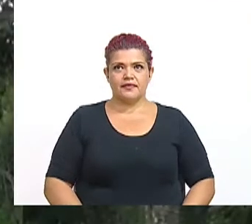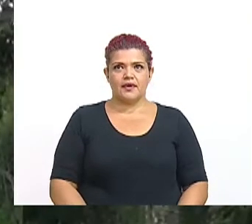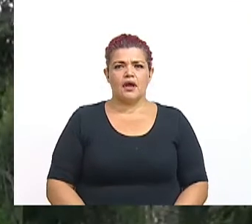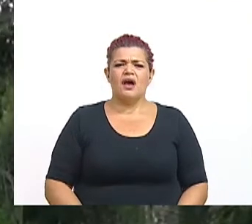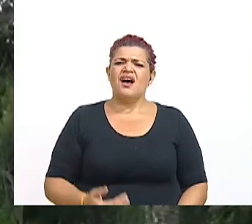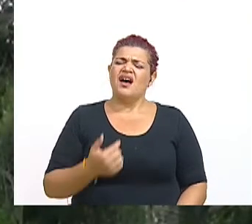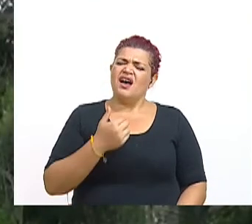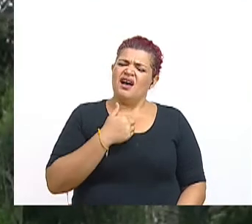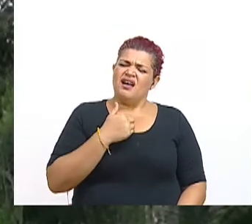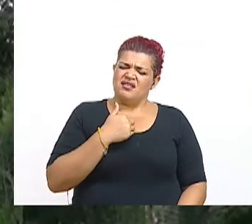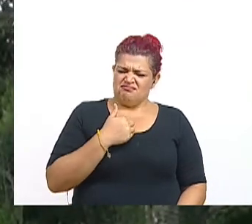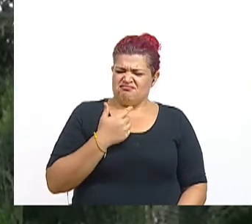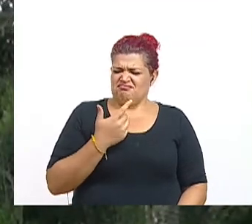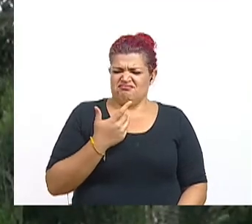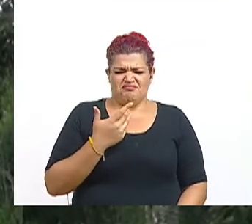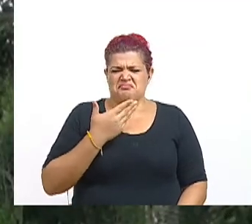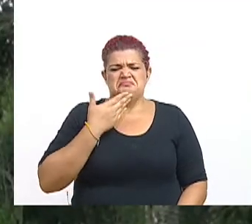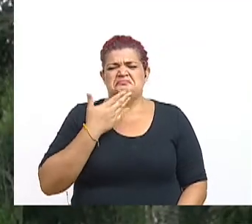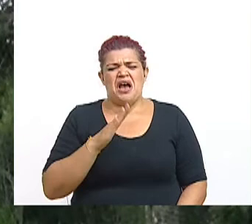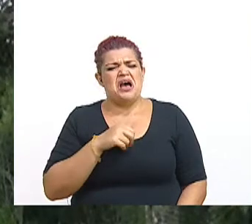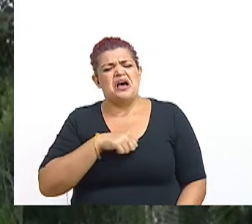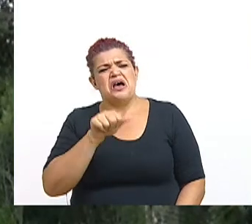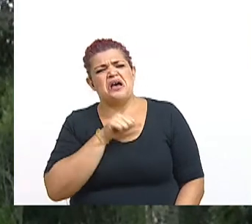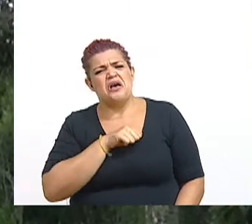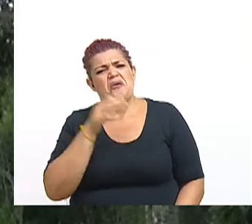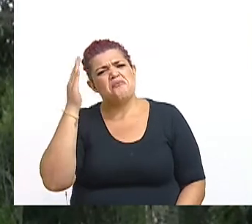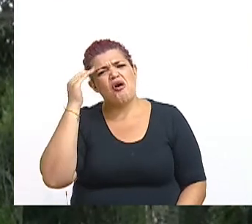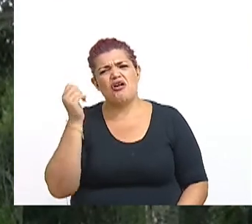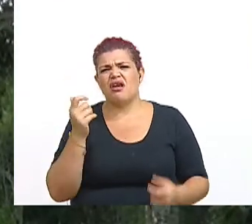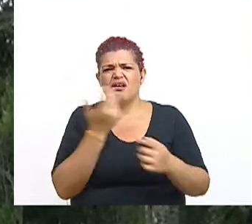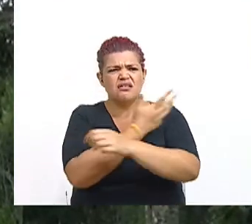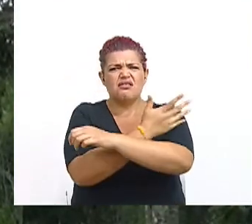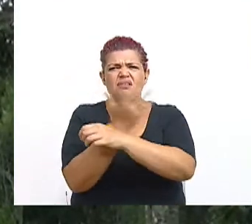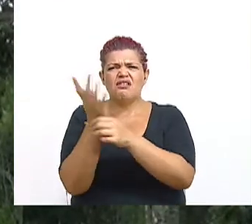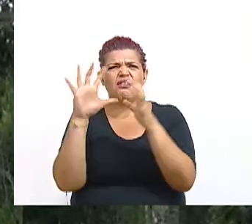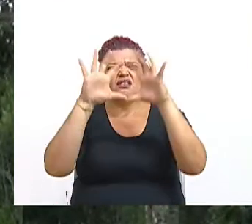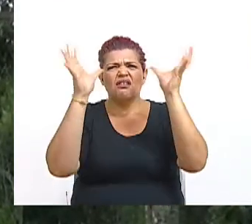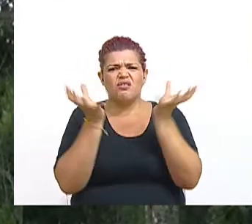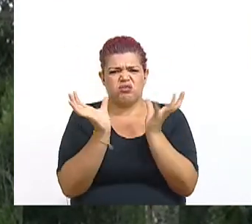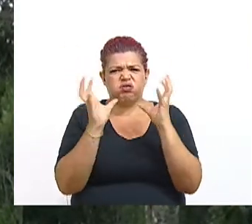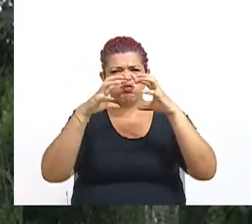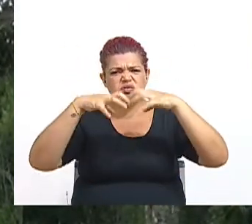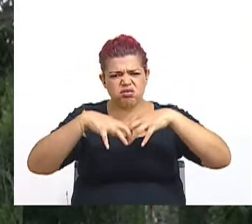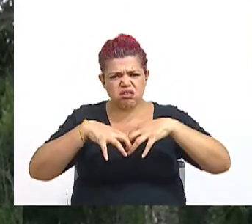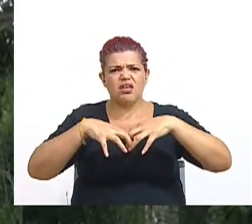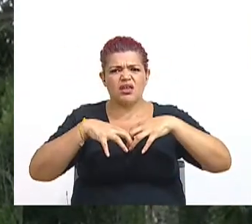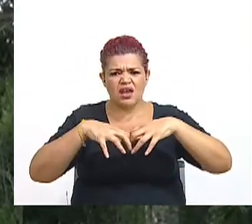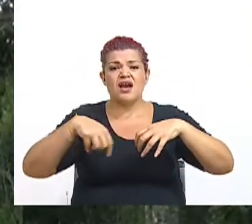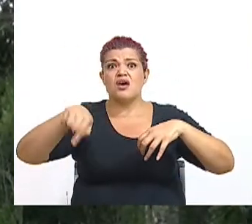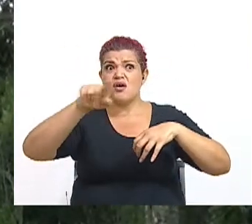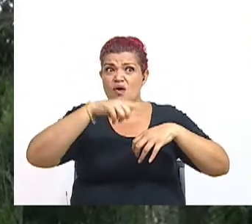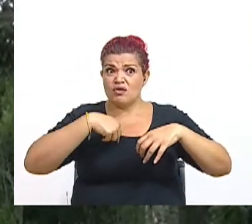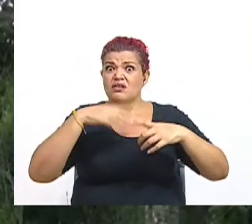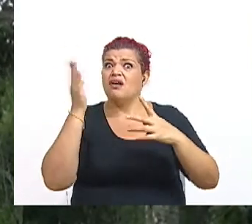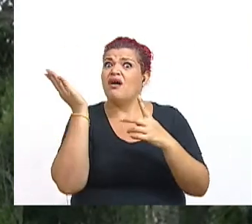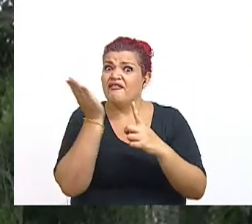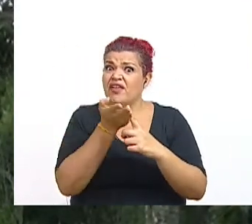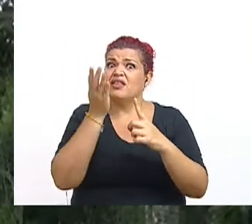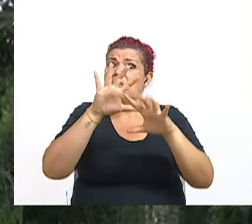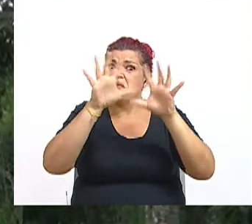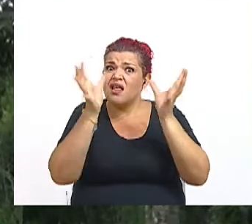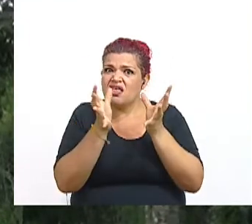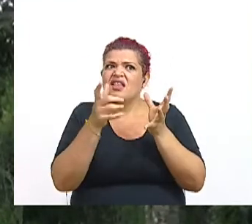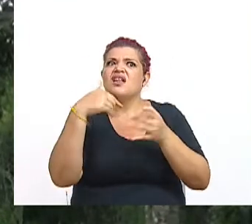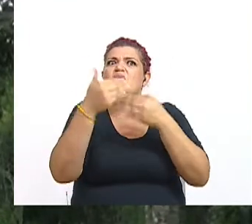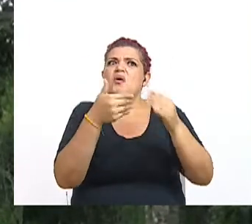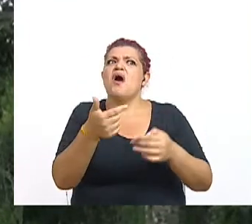Me parece un mal hábito, ya que con esta actitud estamos arruinando el planeta. Debemos darnos cuenta de que todo lo que le hagamos al planeta nos terminará afectando.